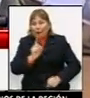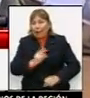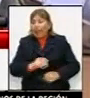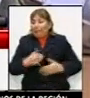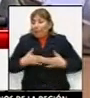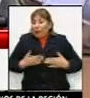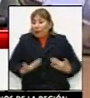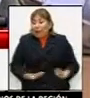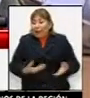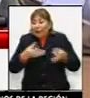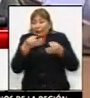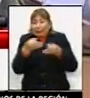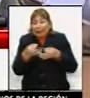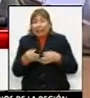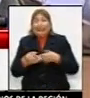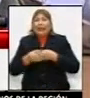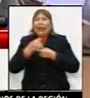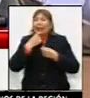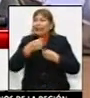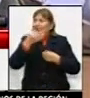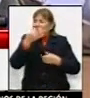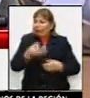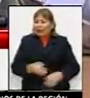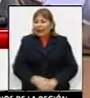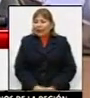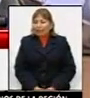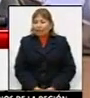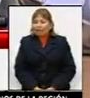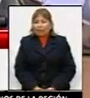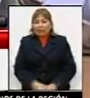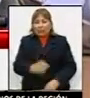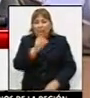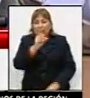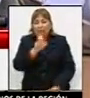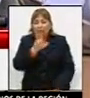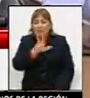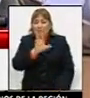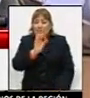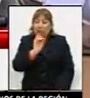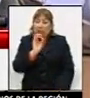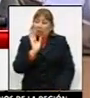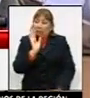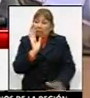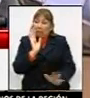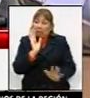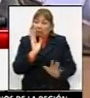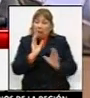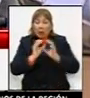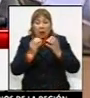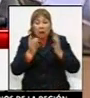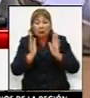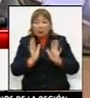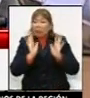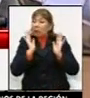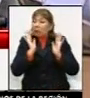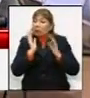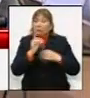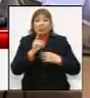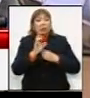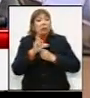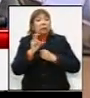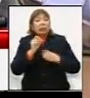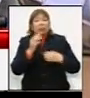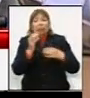podrá determinar, si así lo estime conveniente, que sean 130 los congresistas, que sean 100 diputados y 30 senadores. ¿Pero